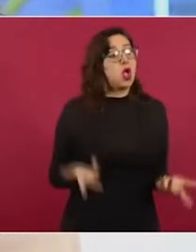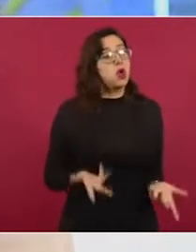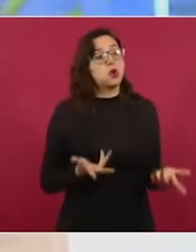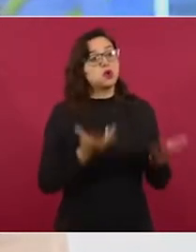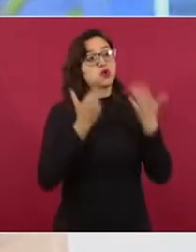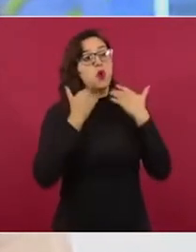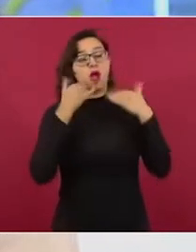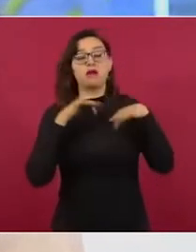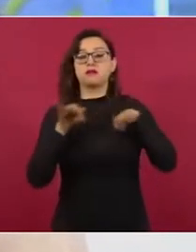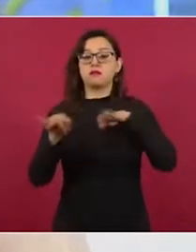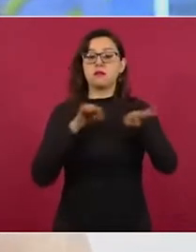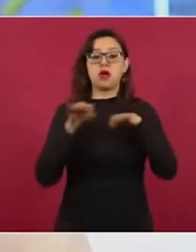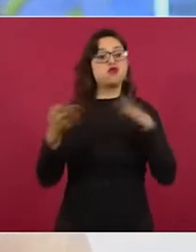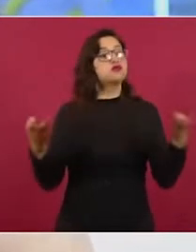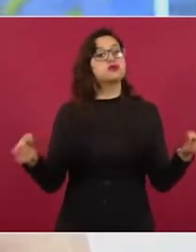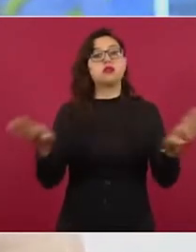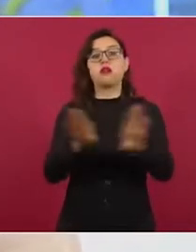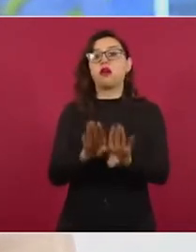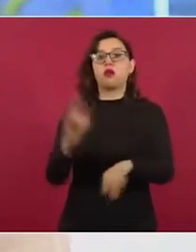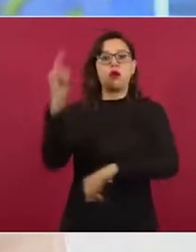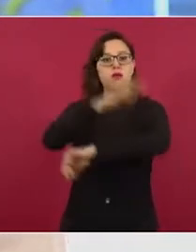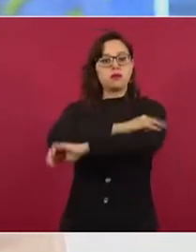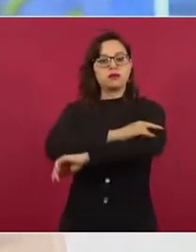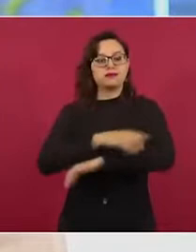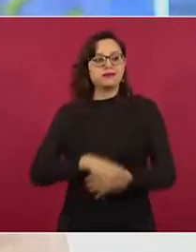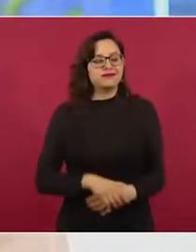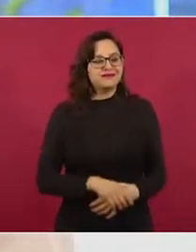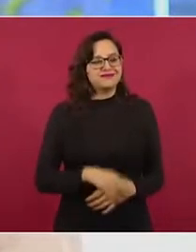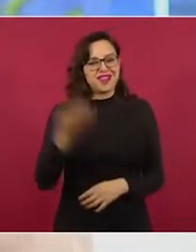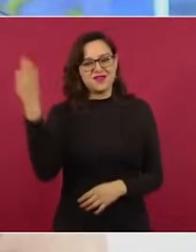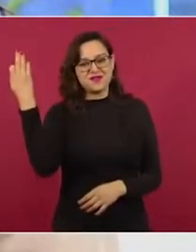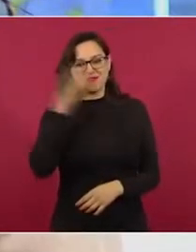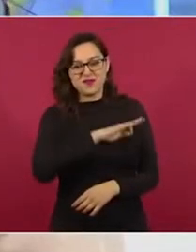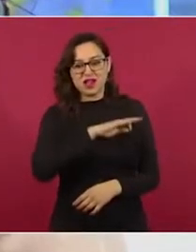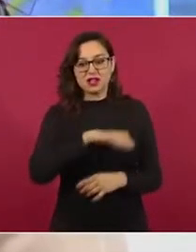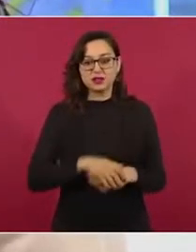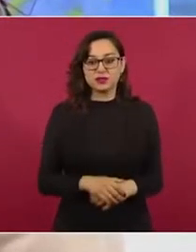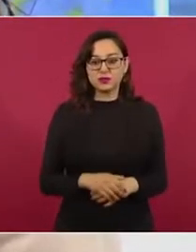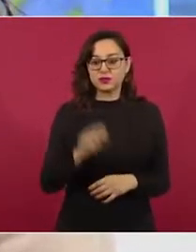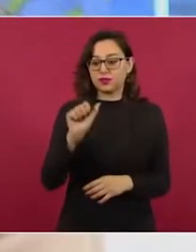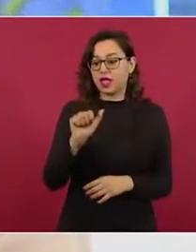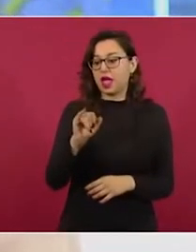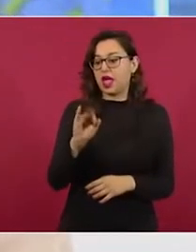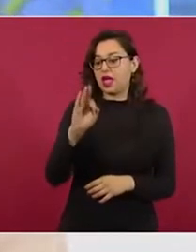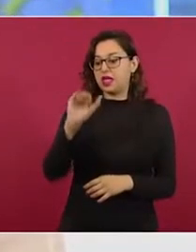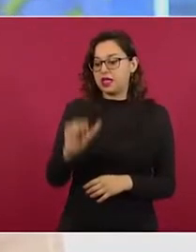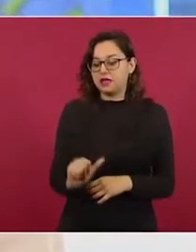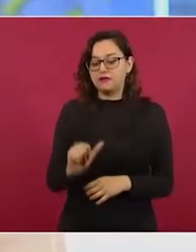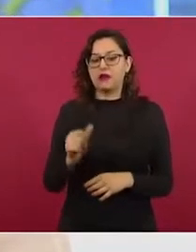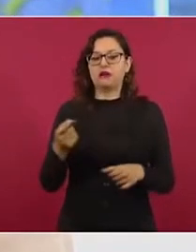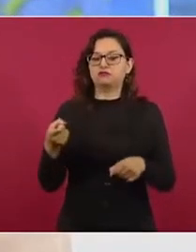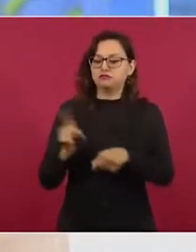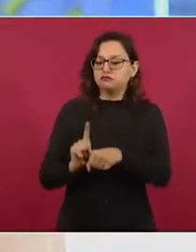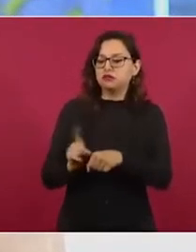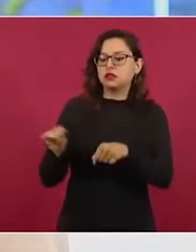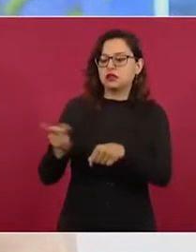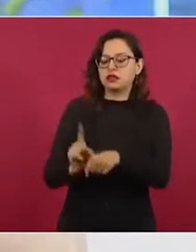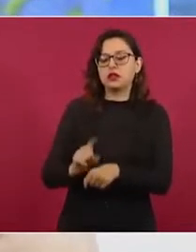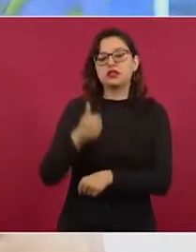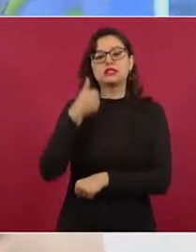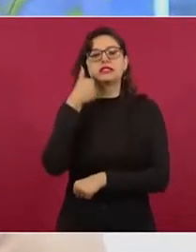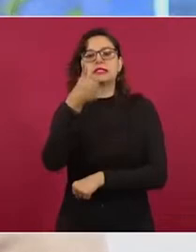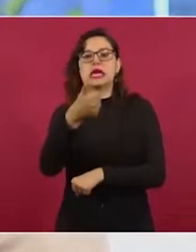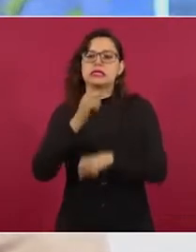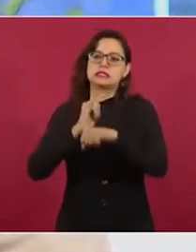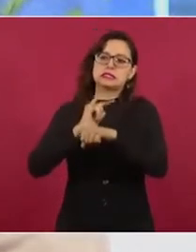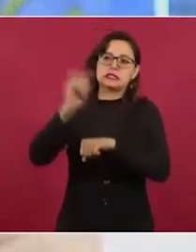cual resulta falso. El aeropuerto Felipe Ángeles tiene programados 6 vuelos diarios. Tan